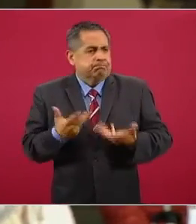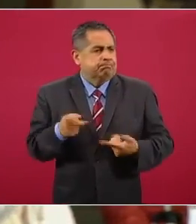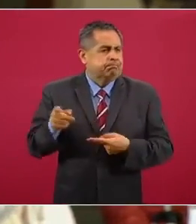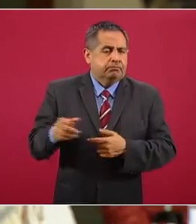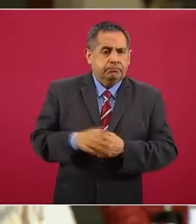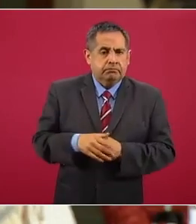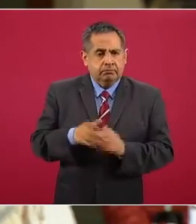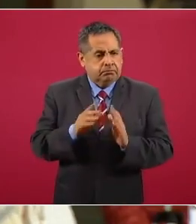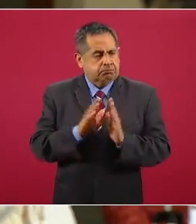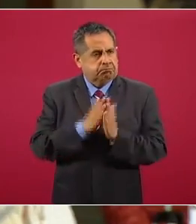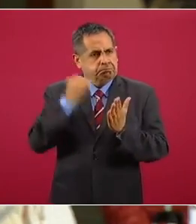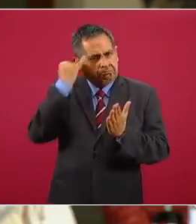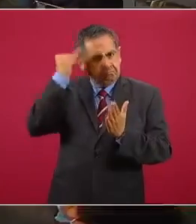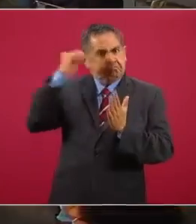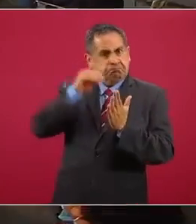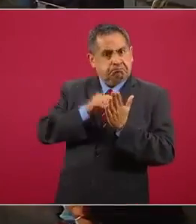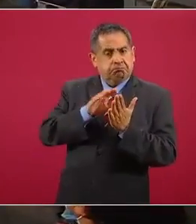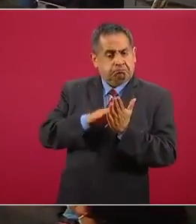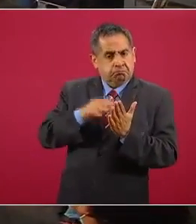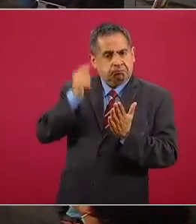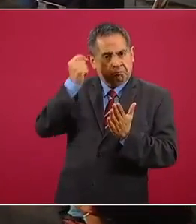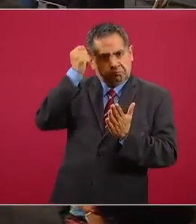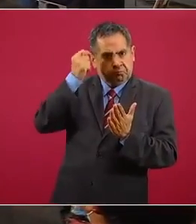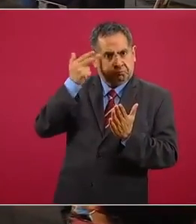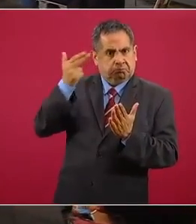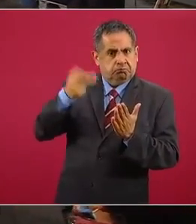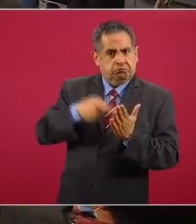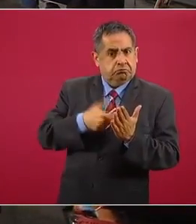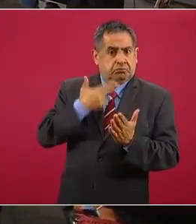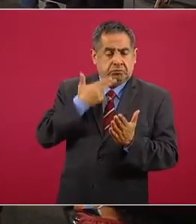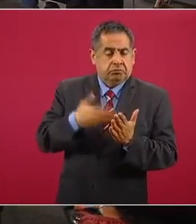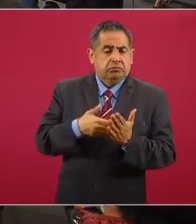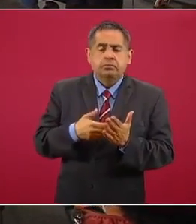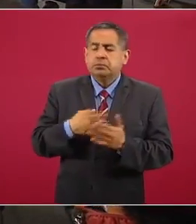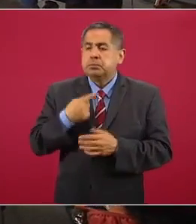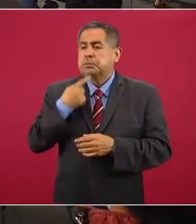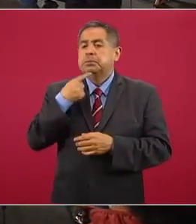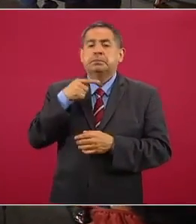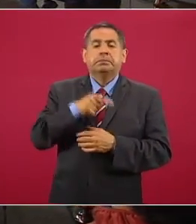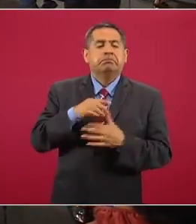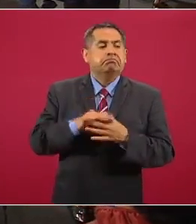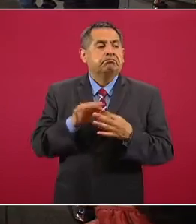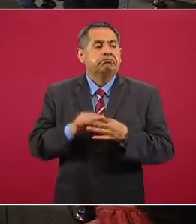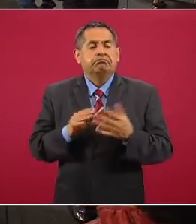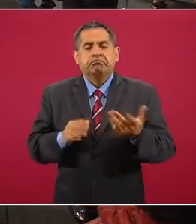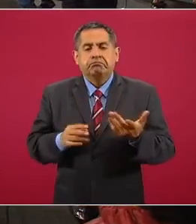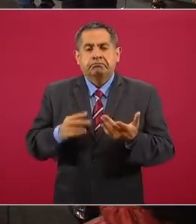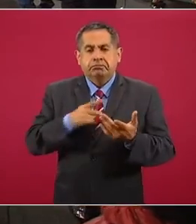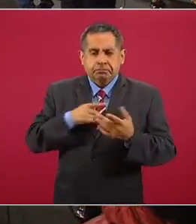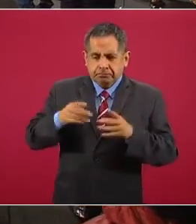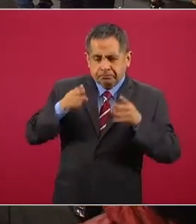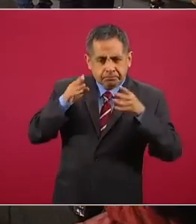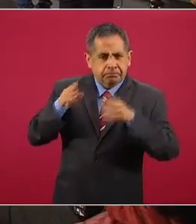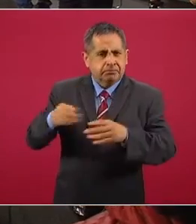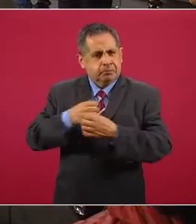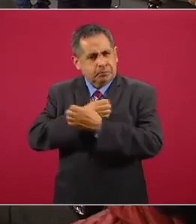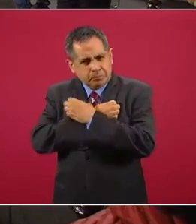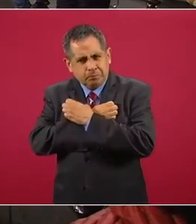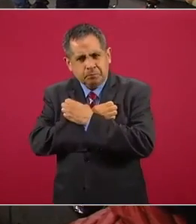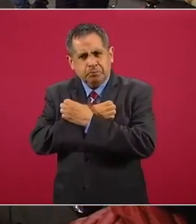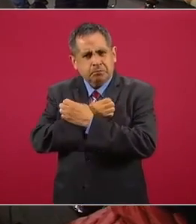tesis fascinante, la cual aduce que hay que dedicarse en educación, educación,